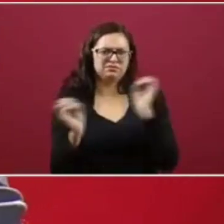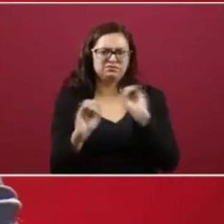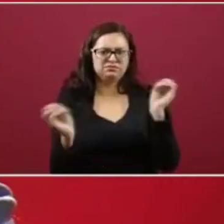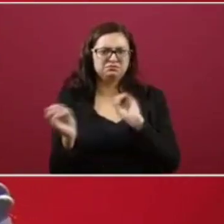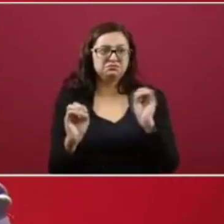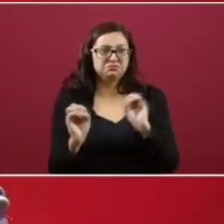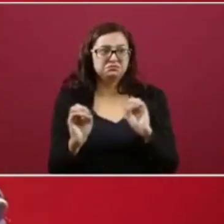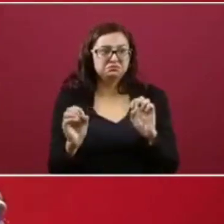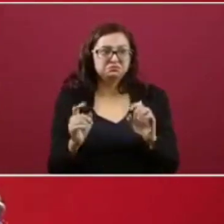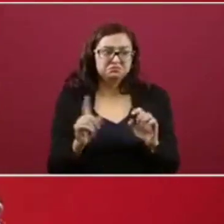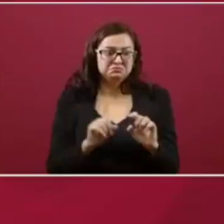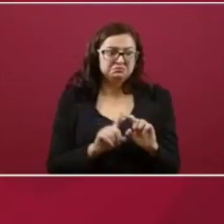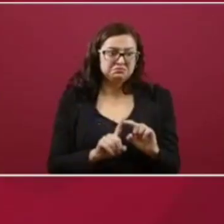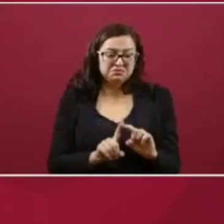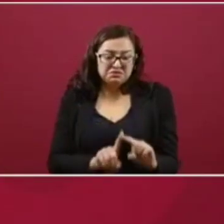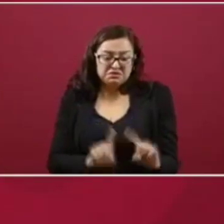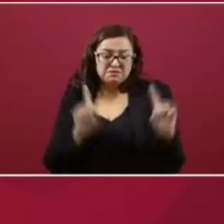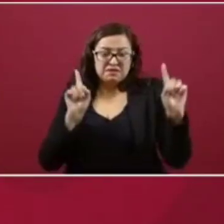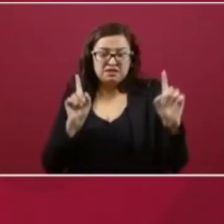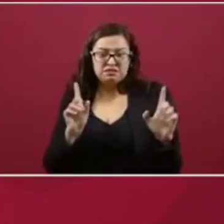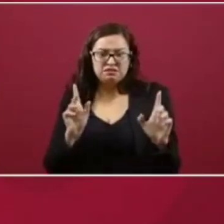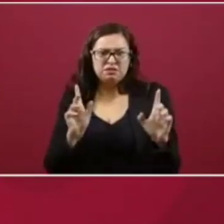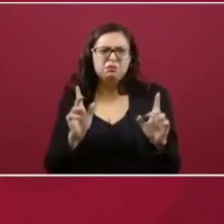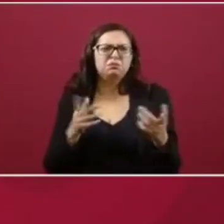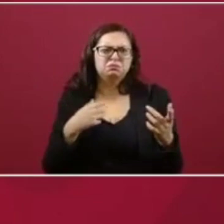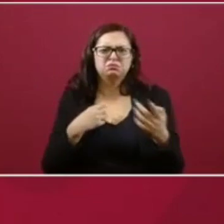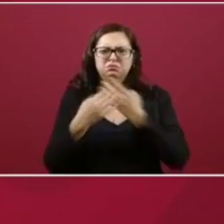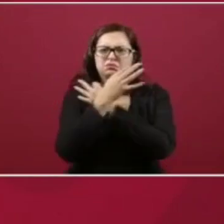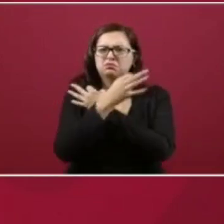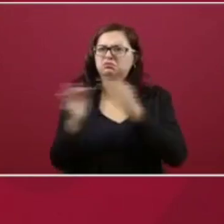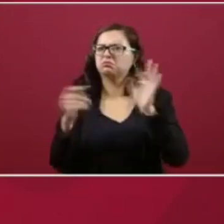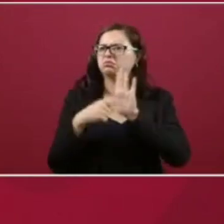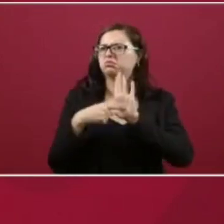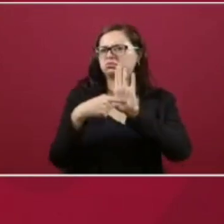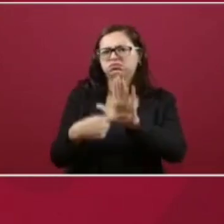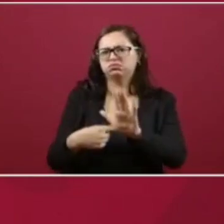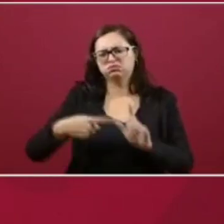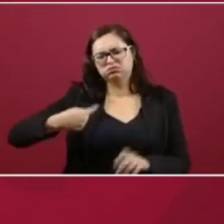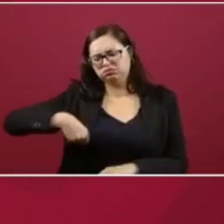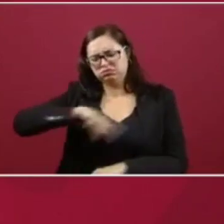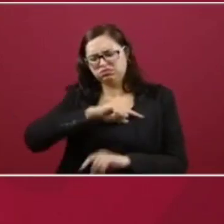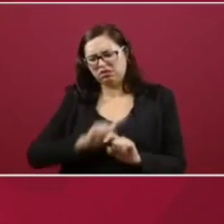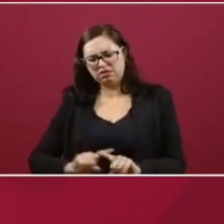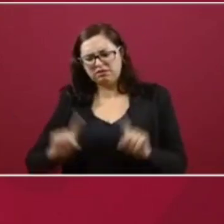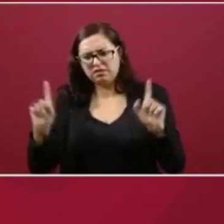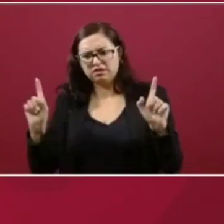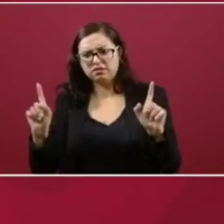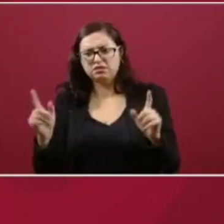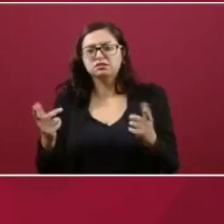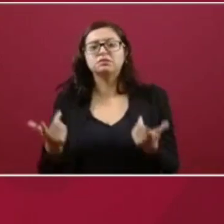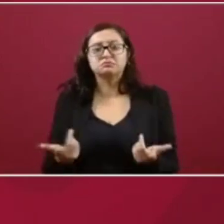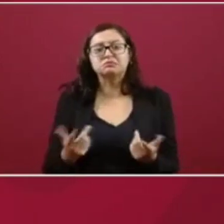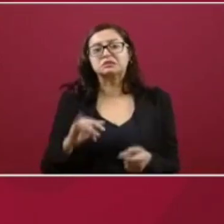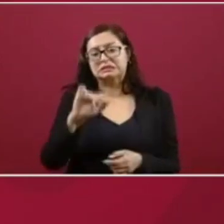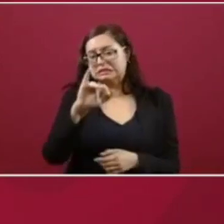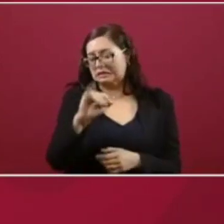tenemos las hemos hecho públicas, y sí he hablado de la prensa fifí